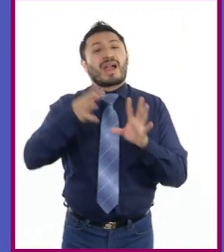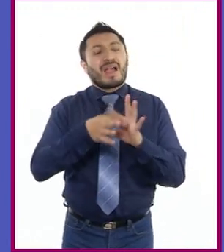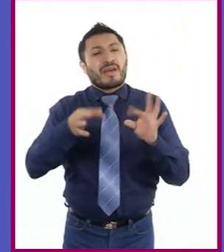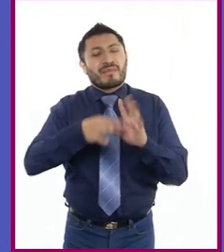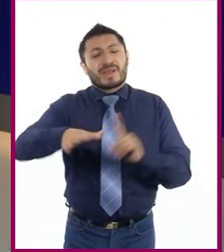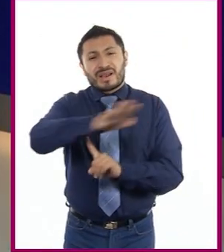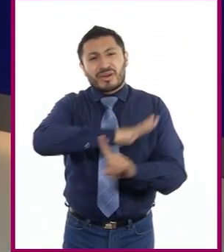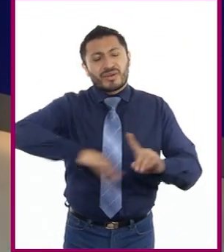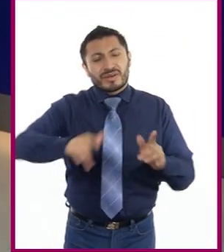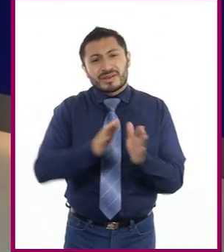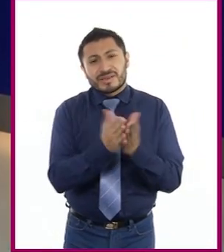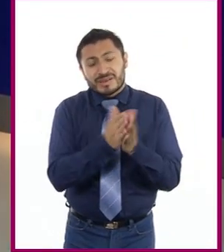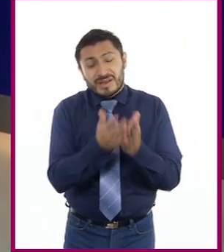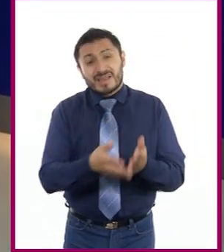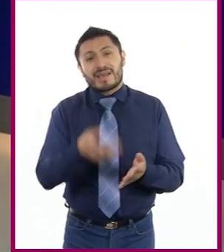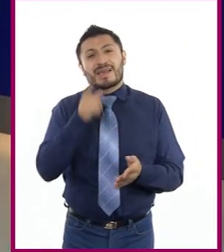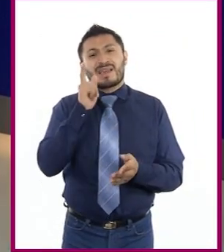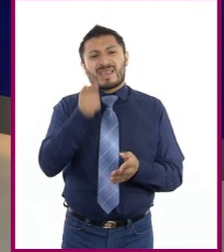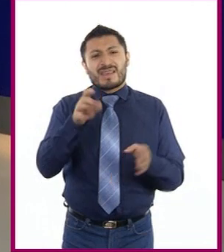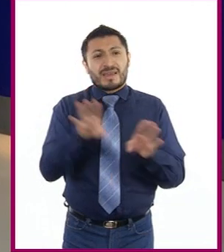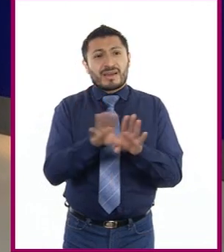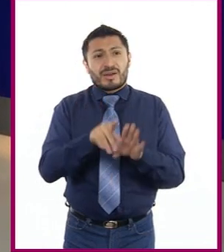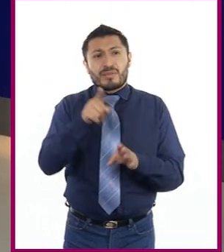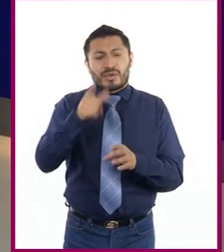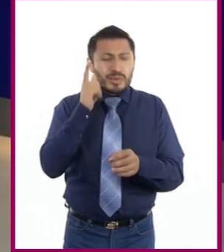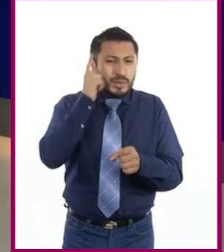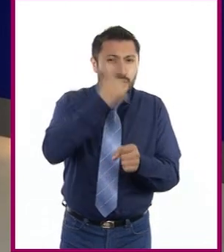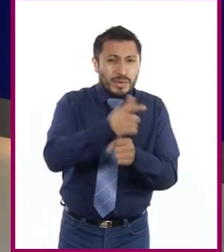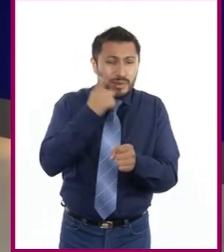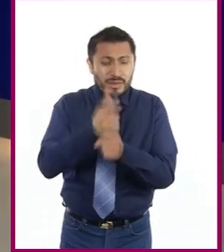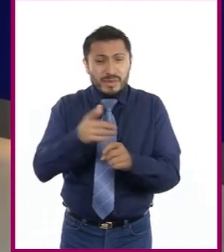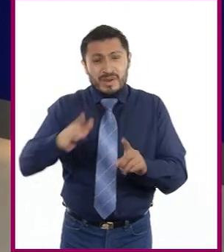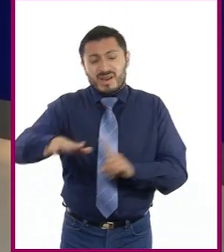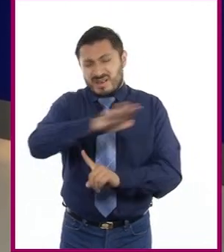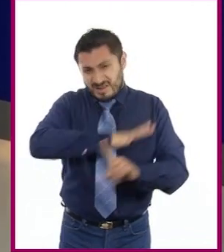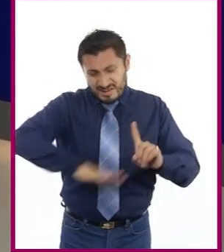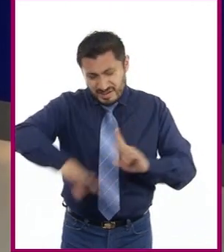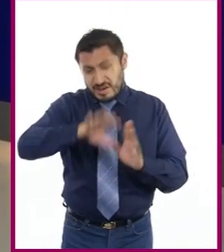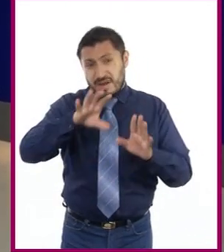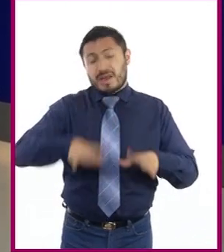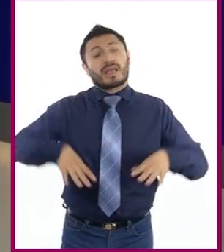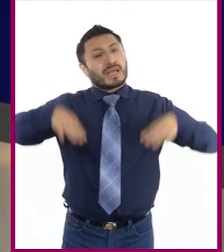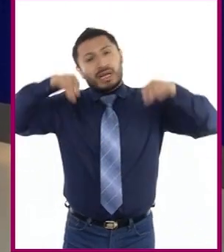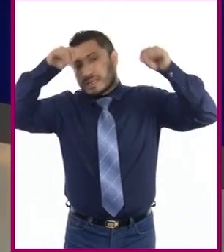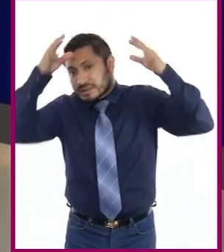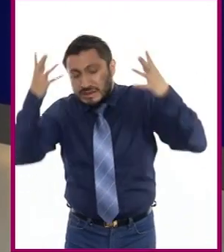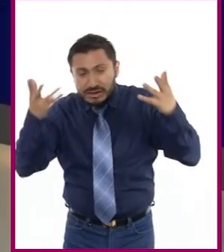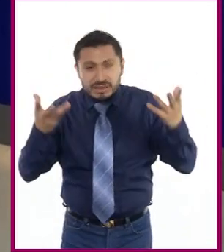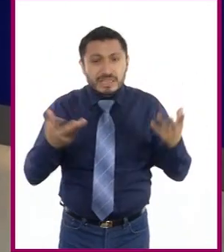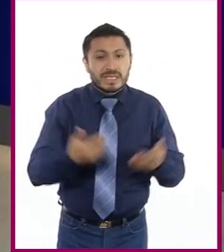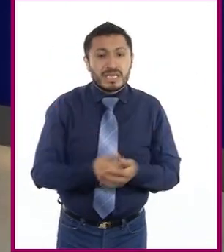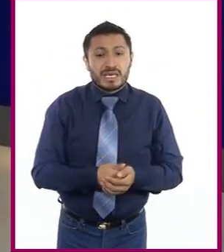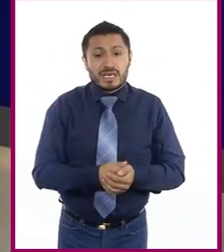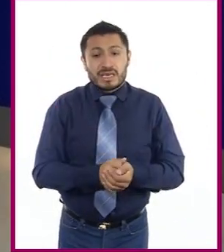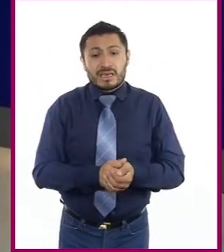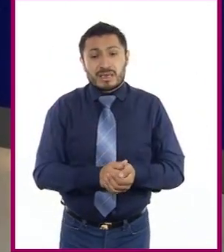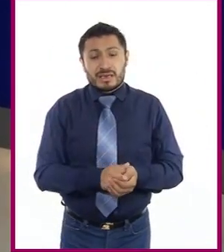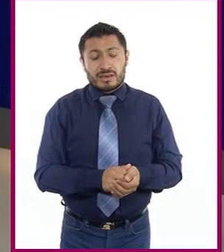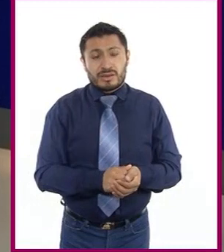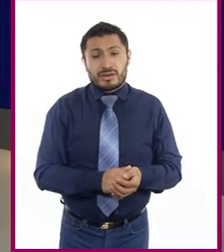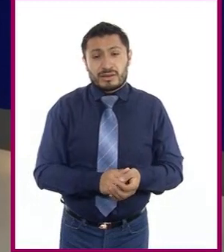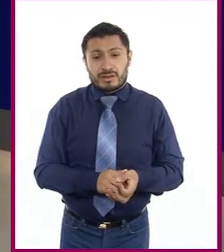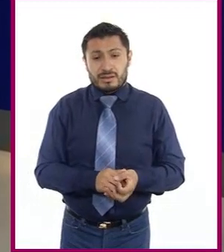la obra podemos referirnos a las condiciones físicas. En este caso, el castillo de Helsingborg, en